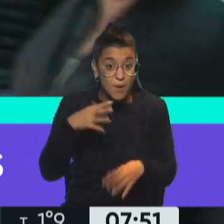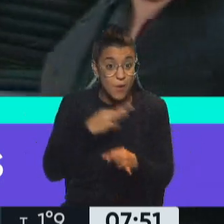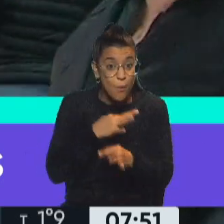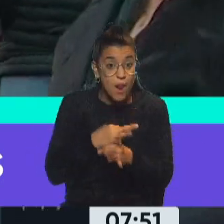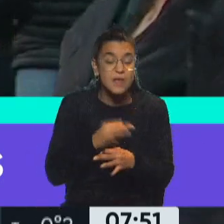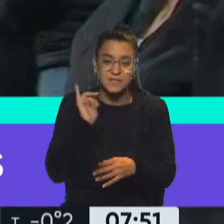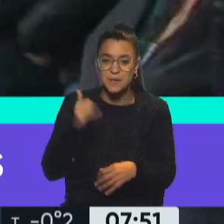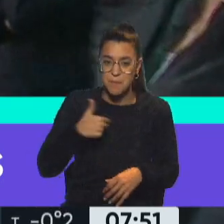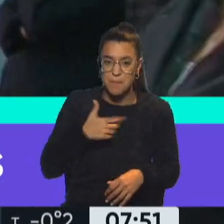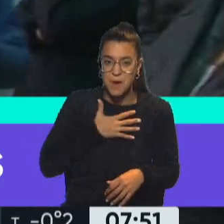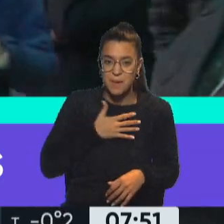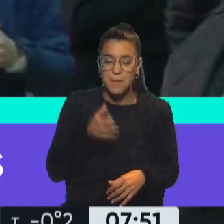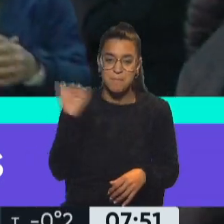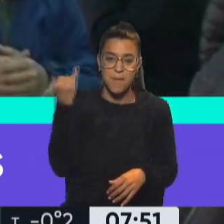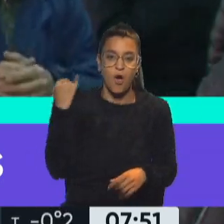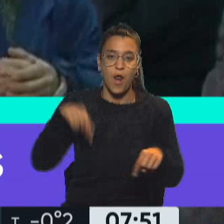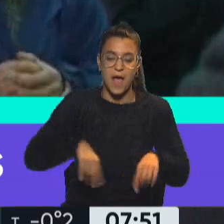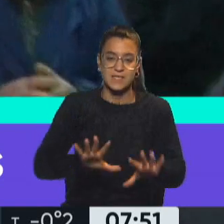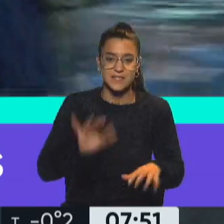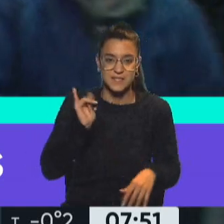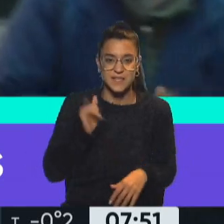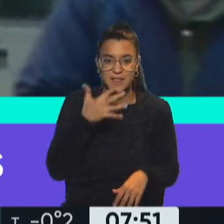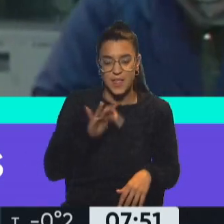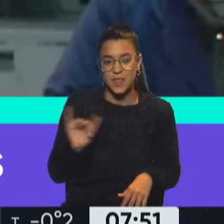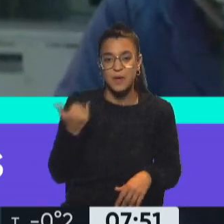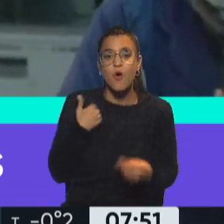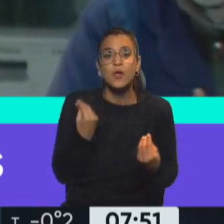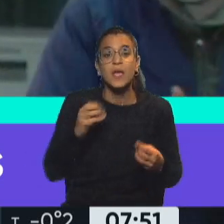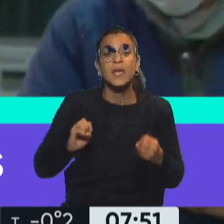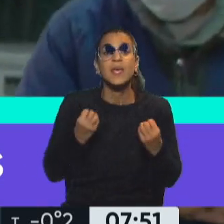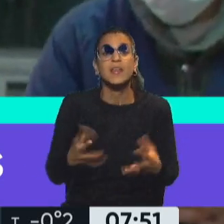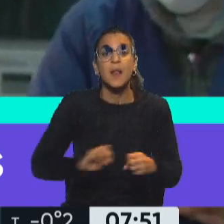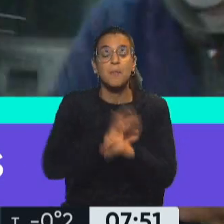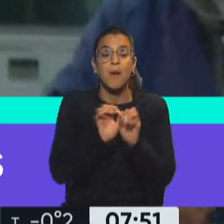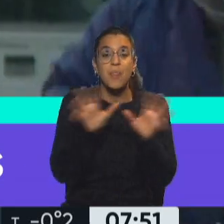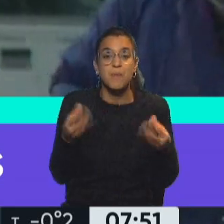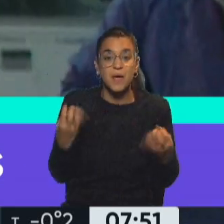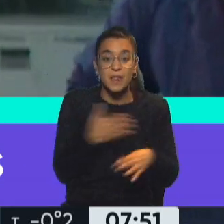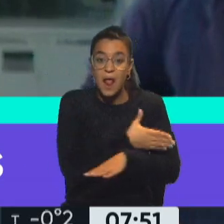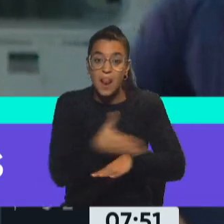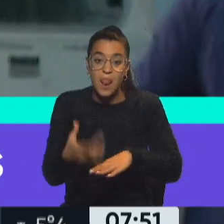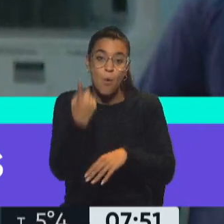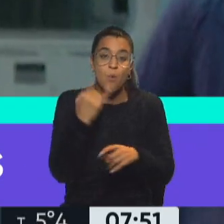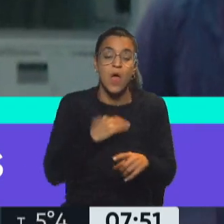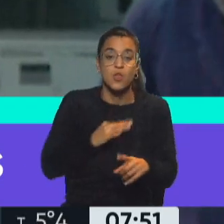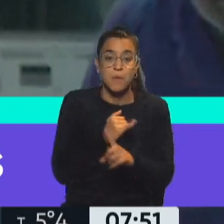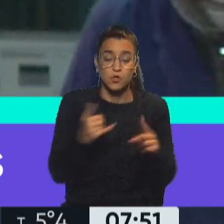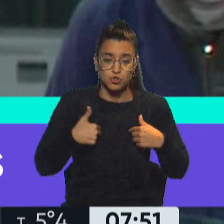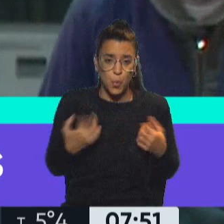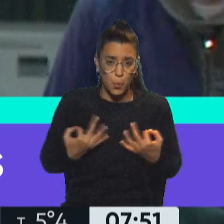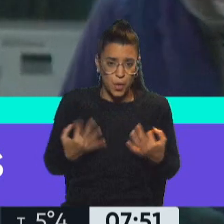presencialidad? Sí, para mí es mejor así las cosas. Se entiende ¿Cómo más. Pasaste esta pandemia? ¿Cómo pasaste este año y medio? Yo bastante